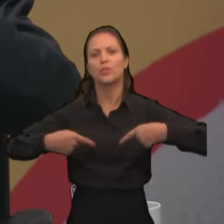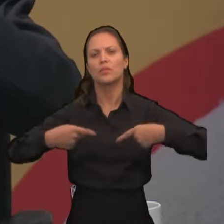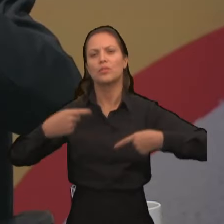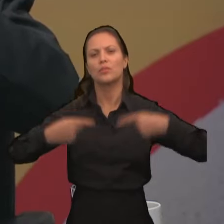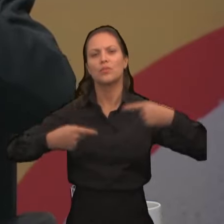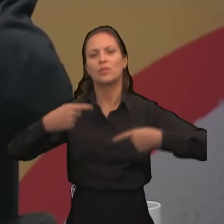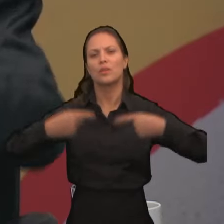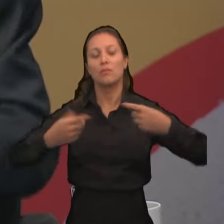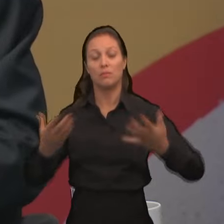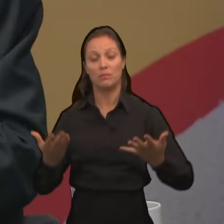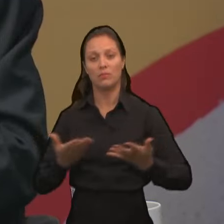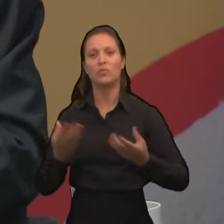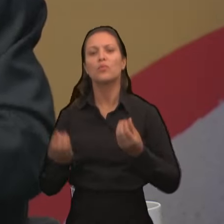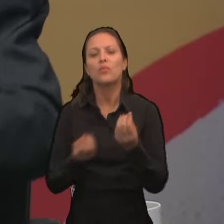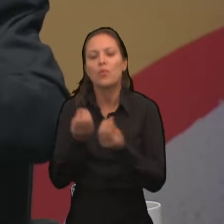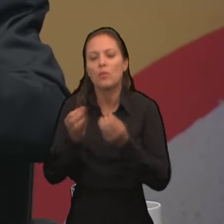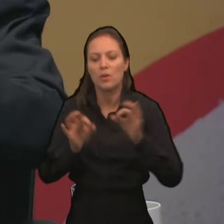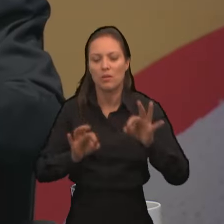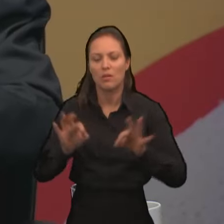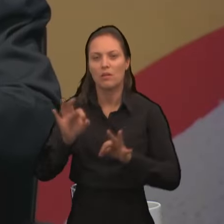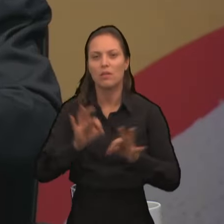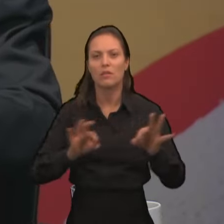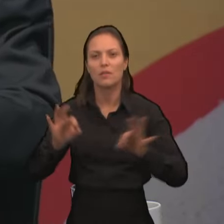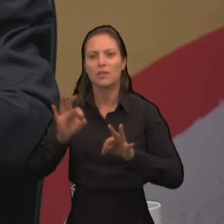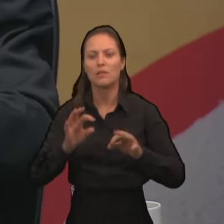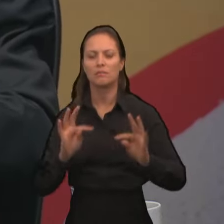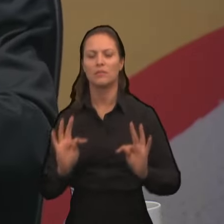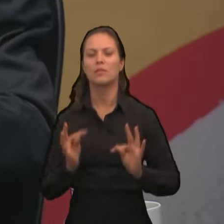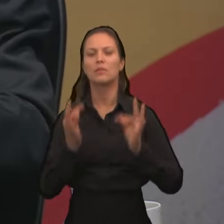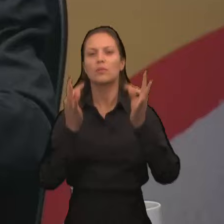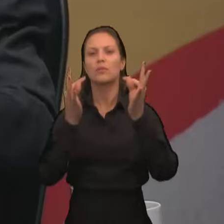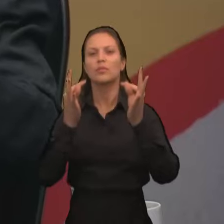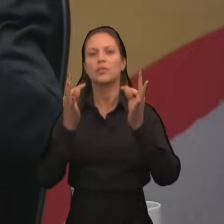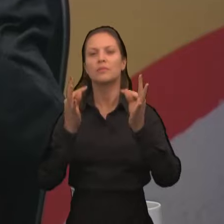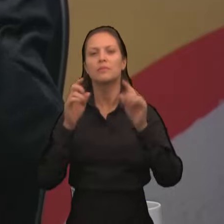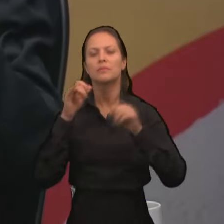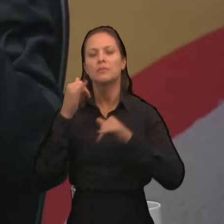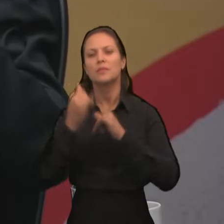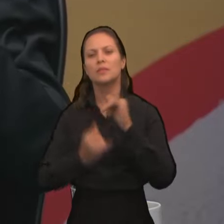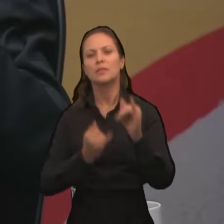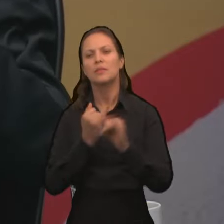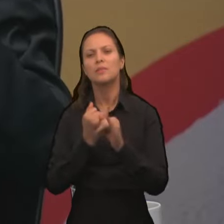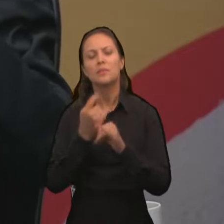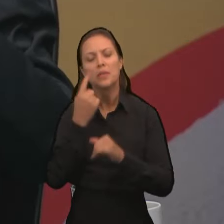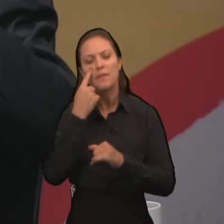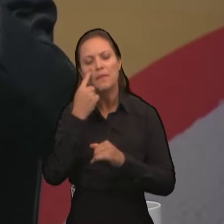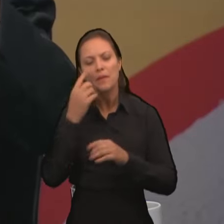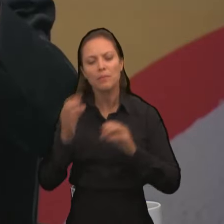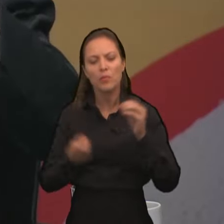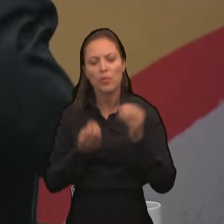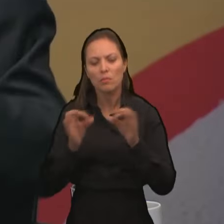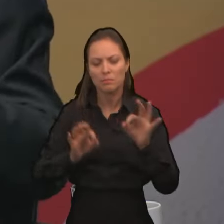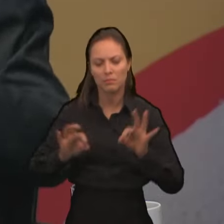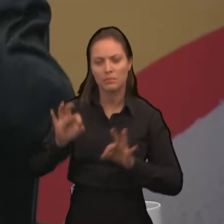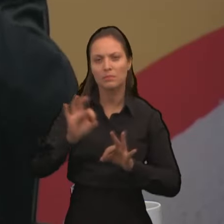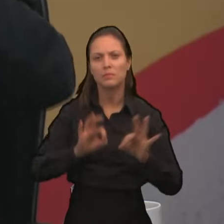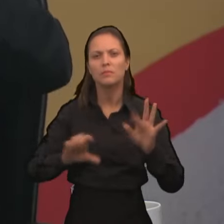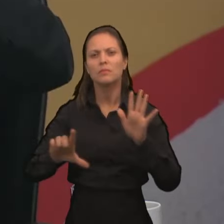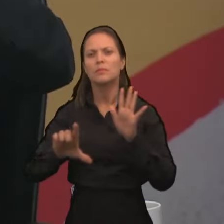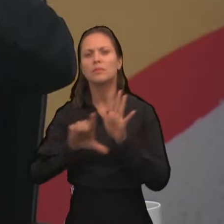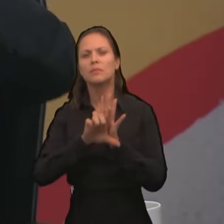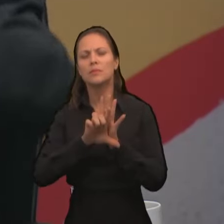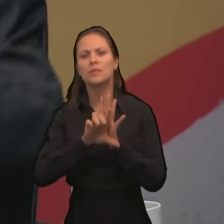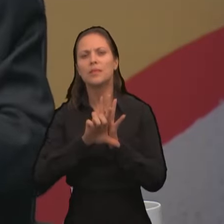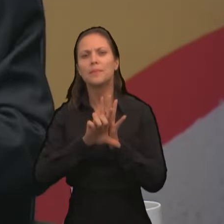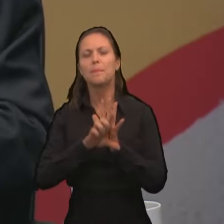es la discusión que vamos a tener hoy sobre la regulamentación en las plataformas digitales. Tiene que haber una